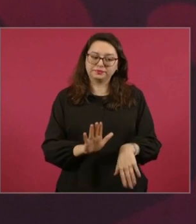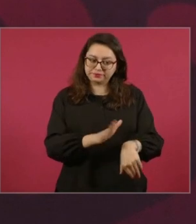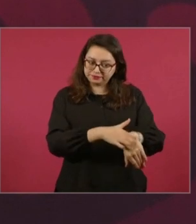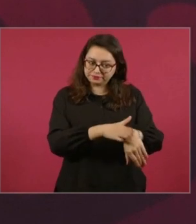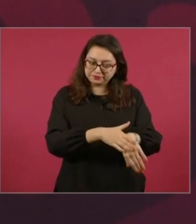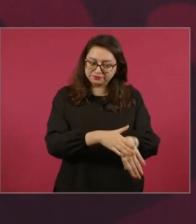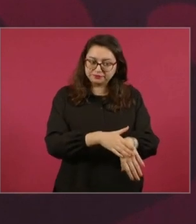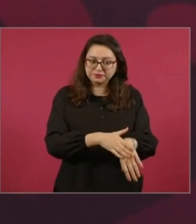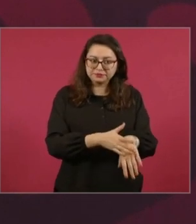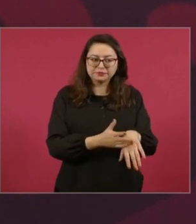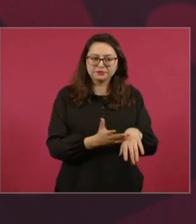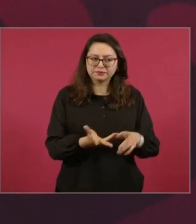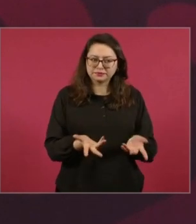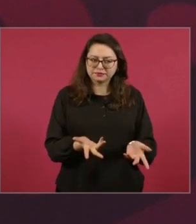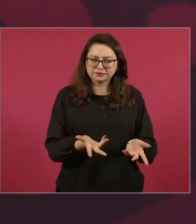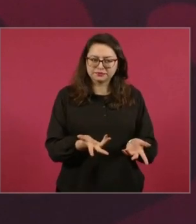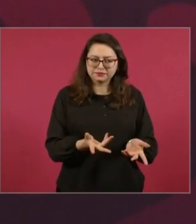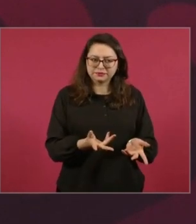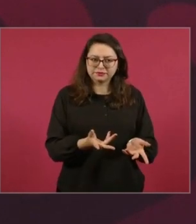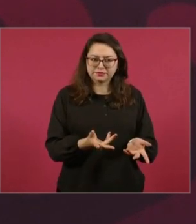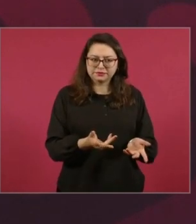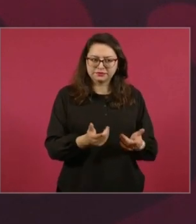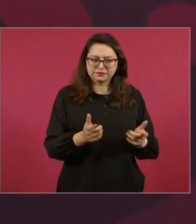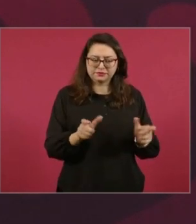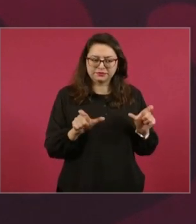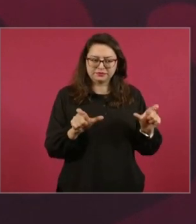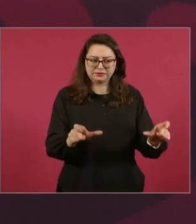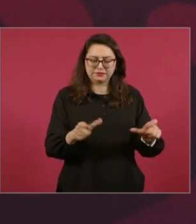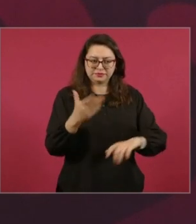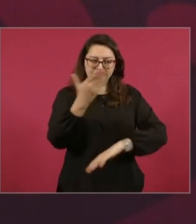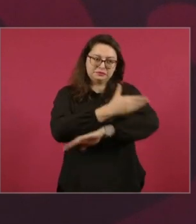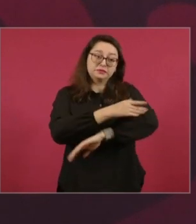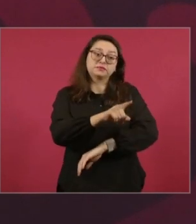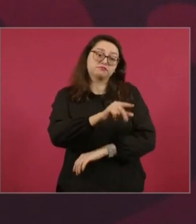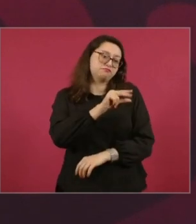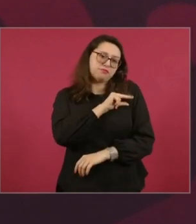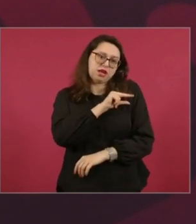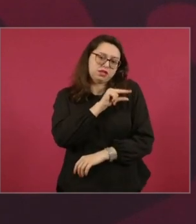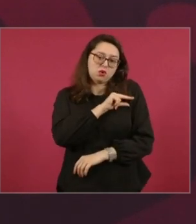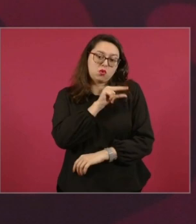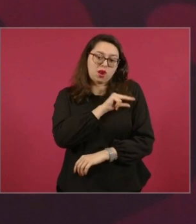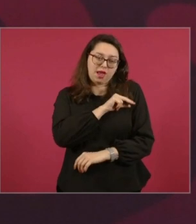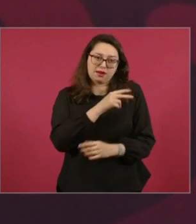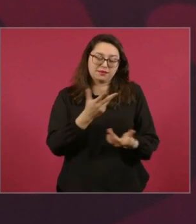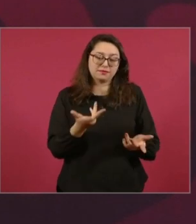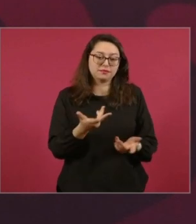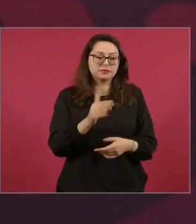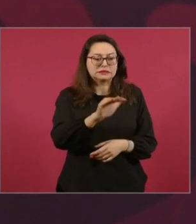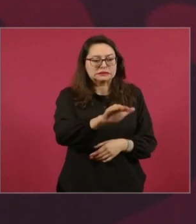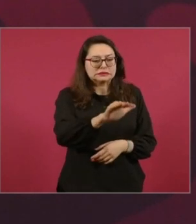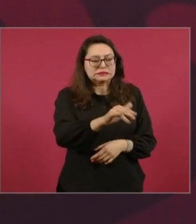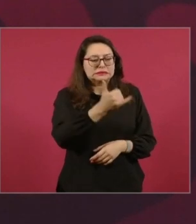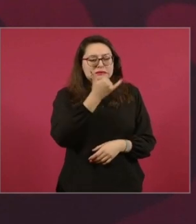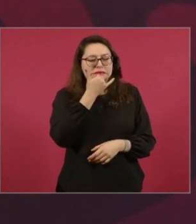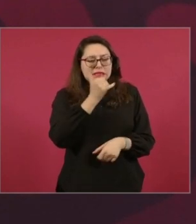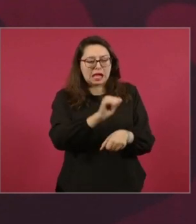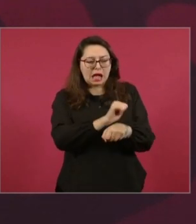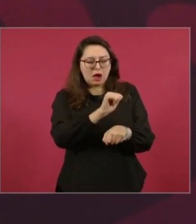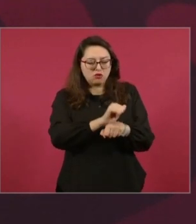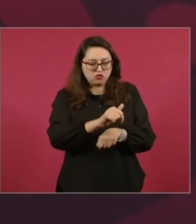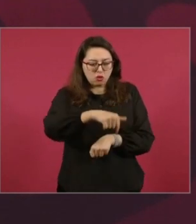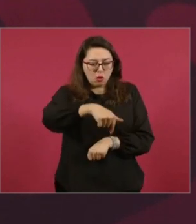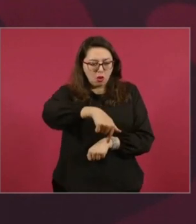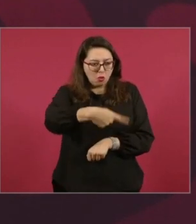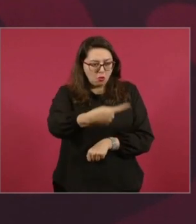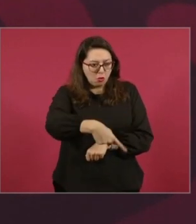con los de la concesión de la caseta para que no les cobren a los vehículos,